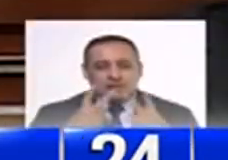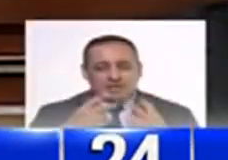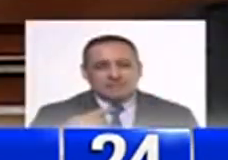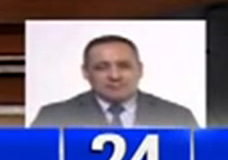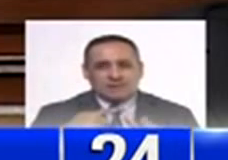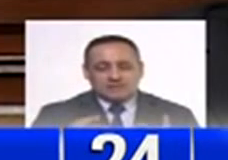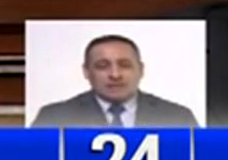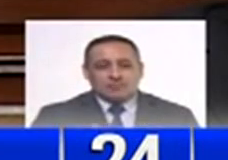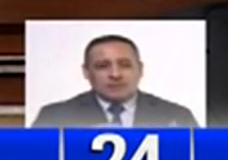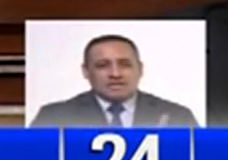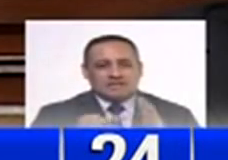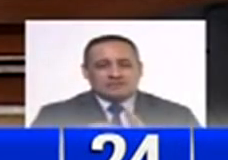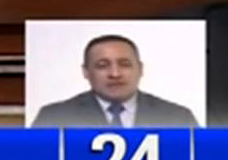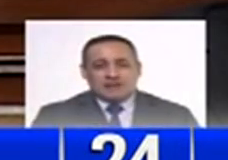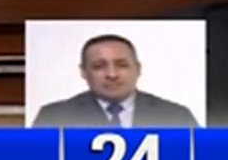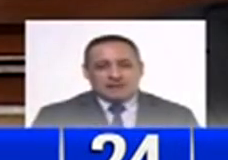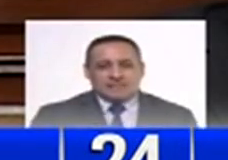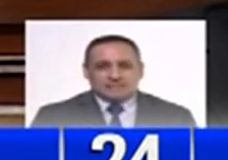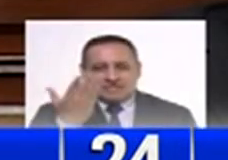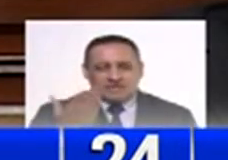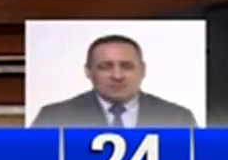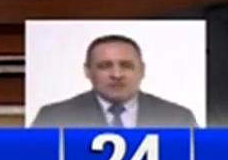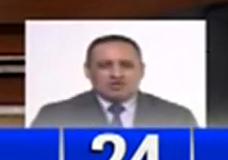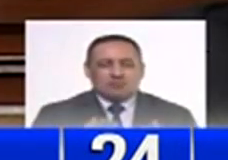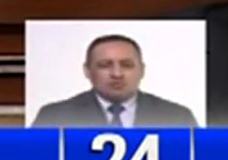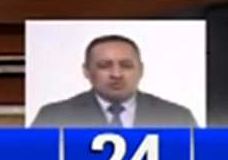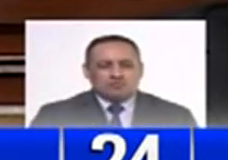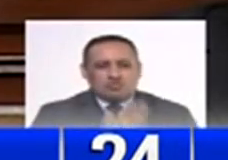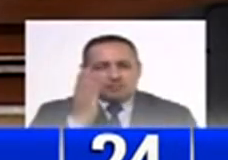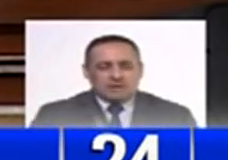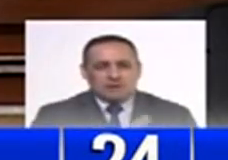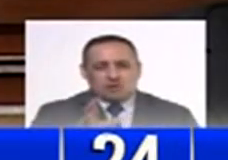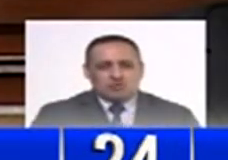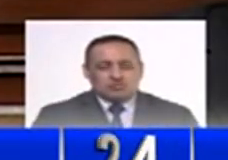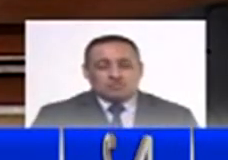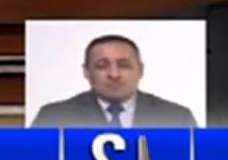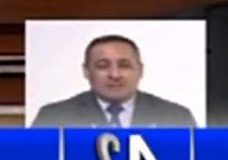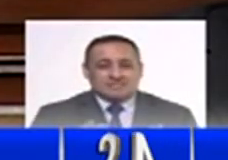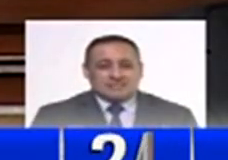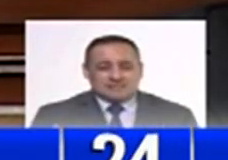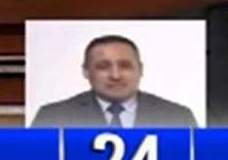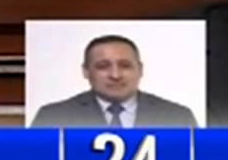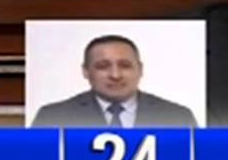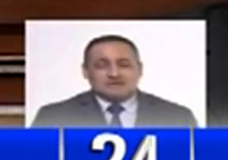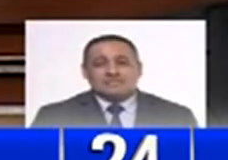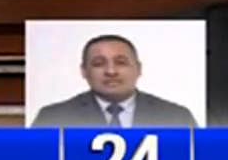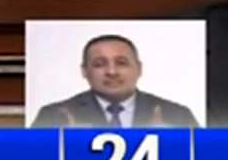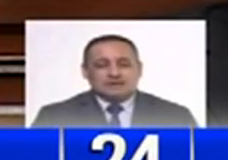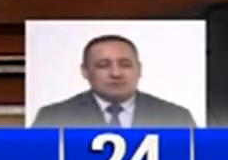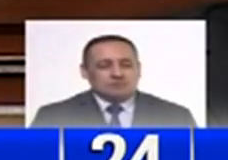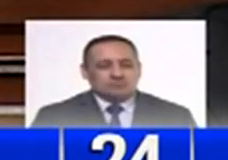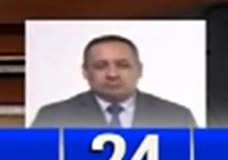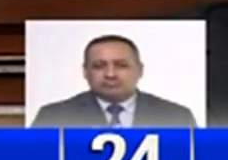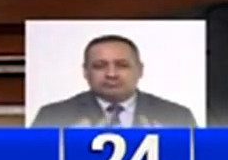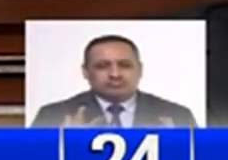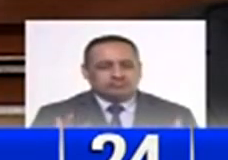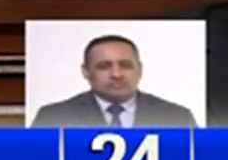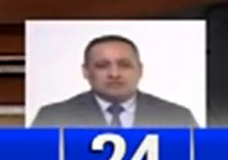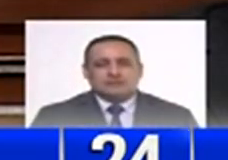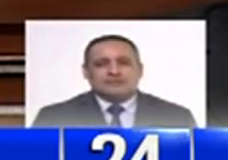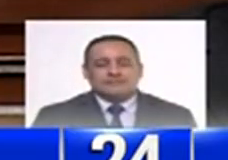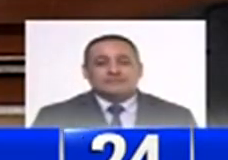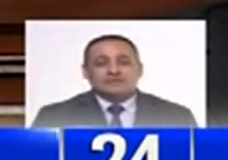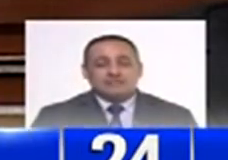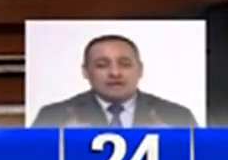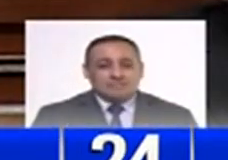indicios que implican al presidente en actos de corrupción son abrumadoras y son abundantes. Y